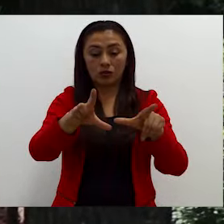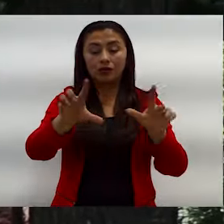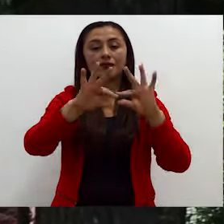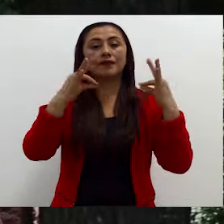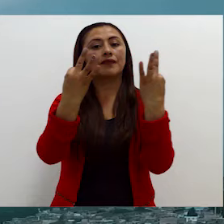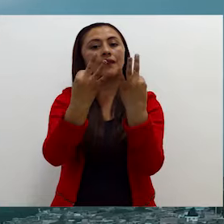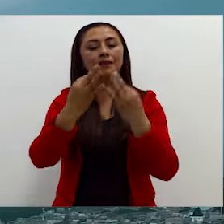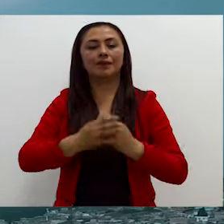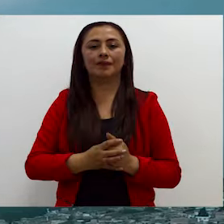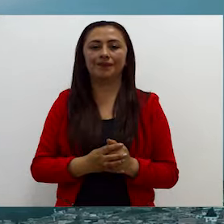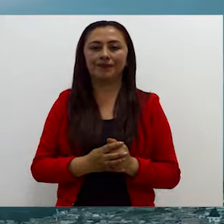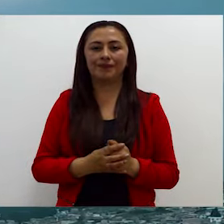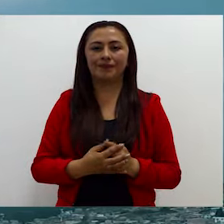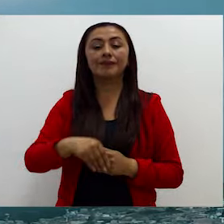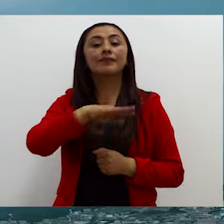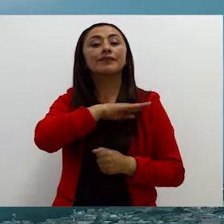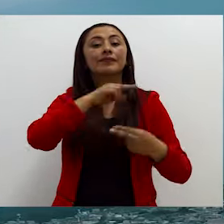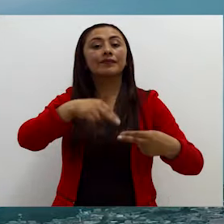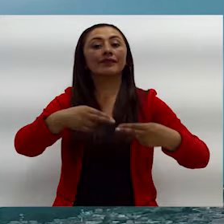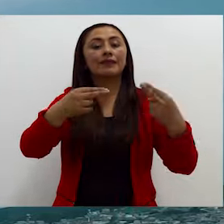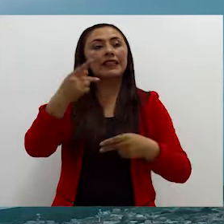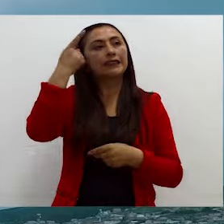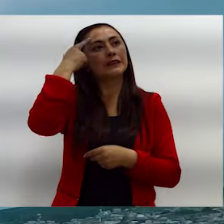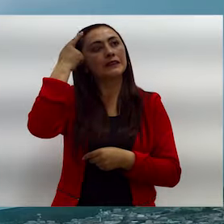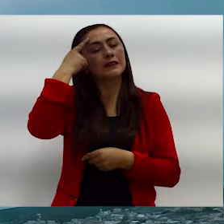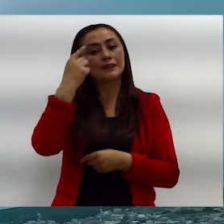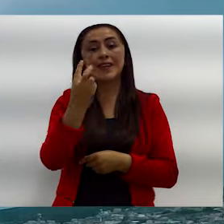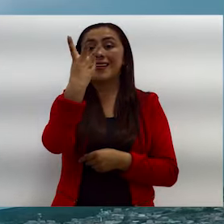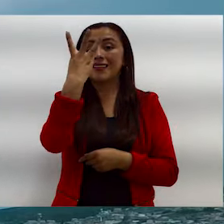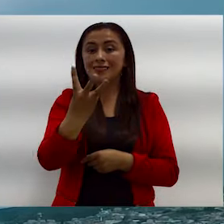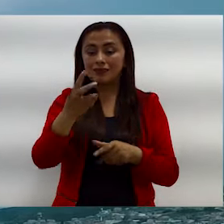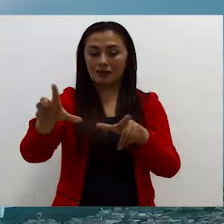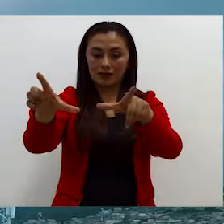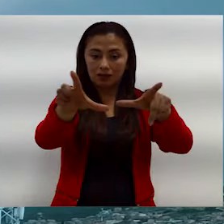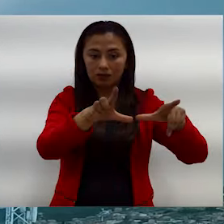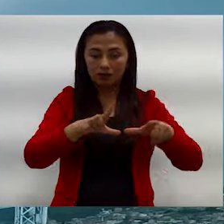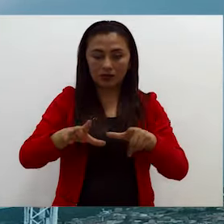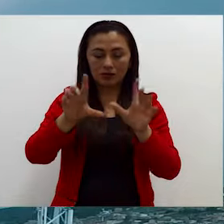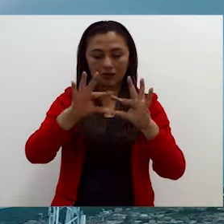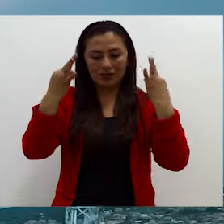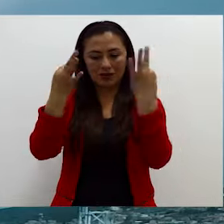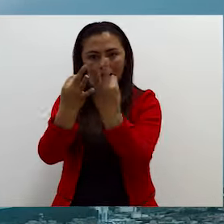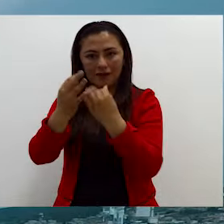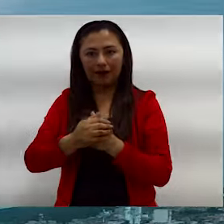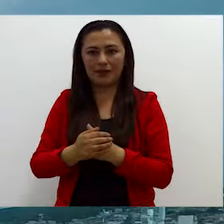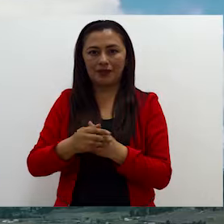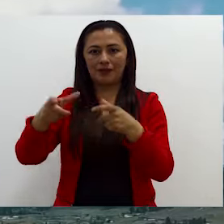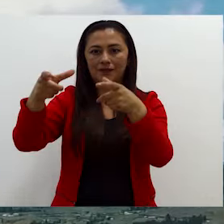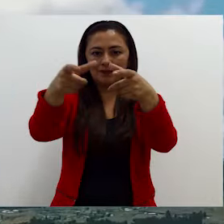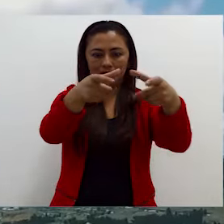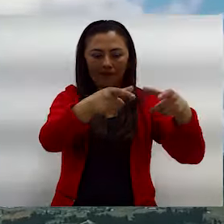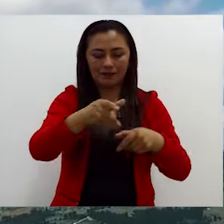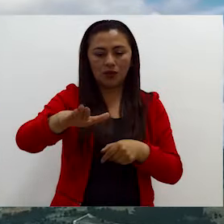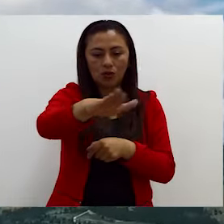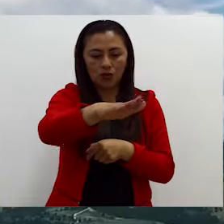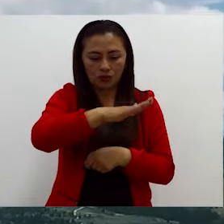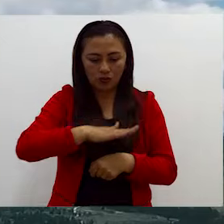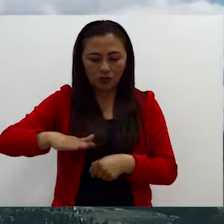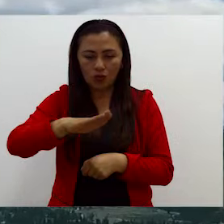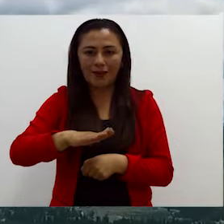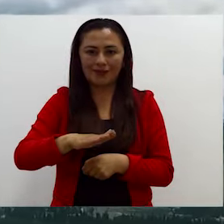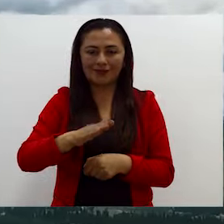comisarías. La administración de Tunja en Equipo pondrá en funcionamiento 3 nuevas comisarías de familia en diferentes lugares de la